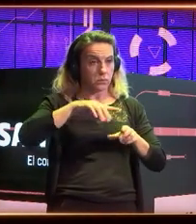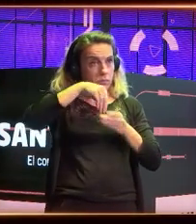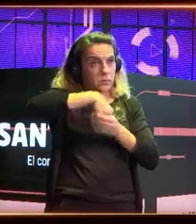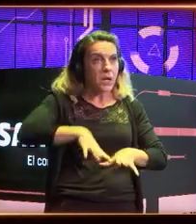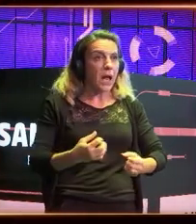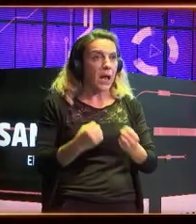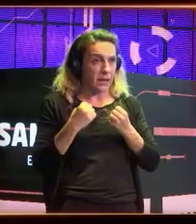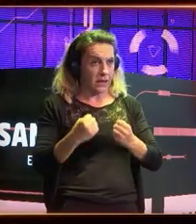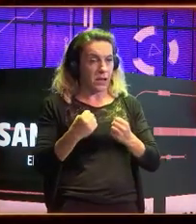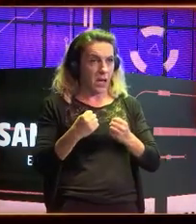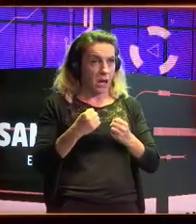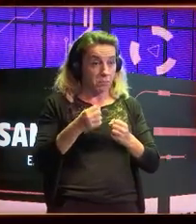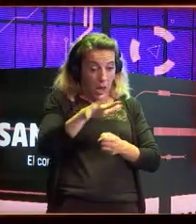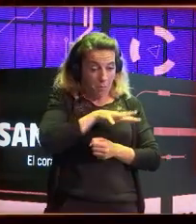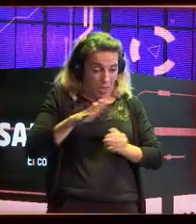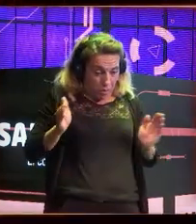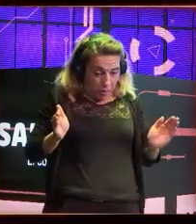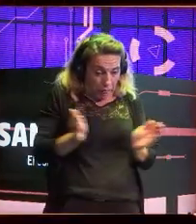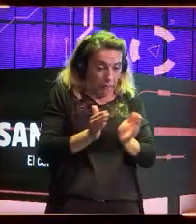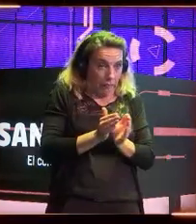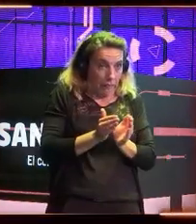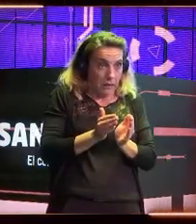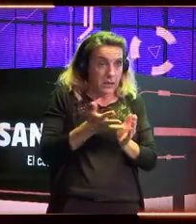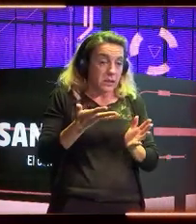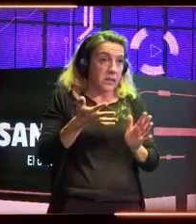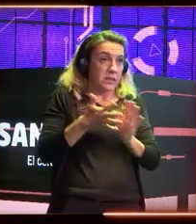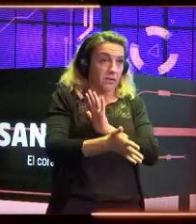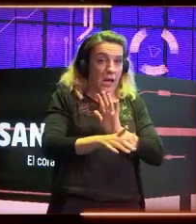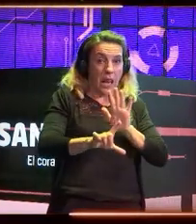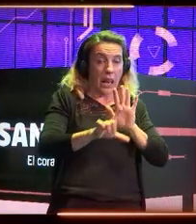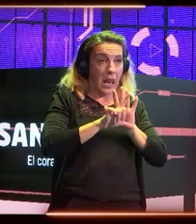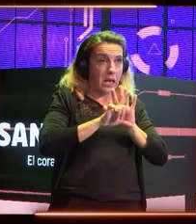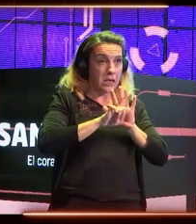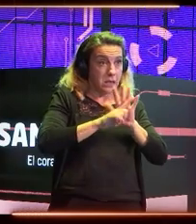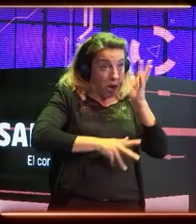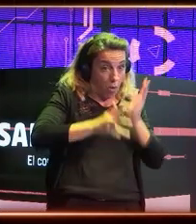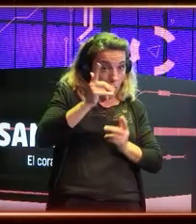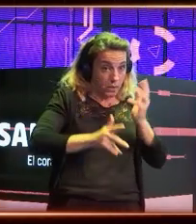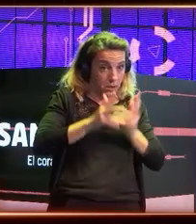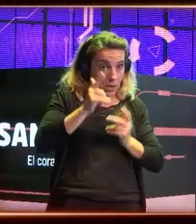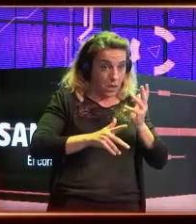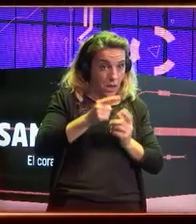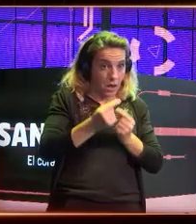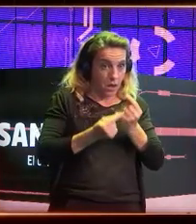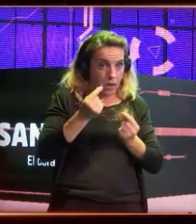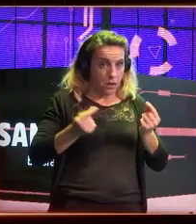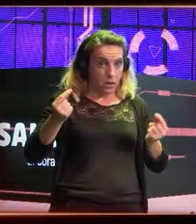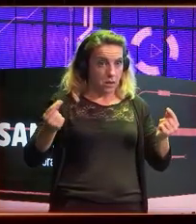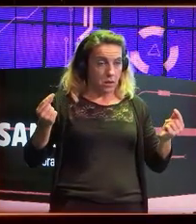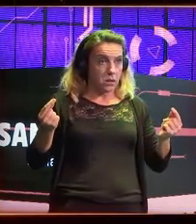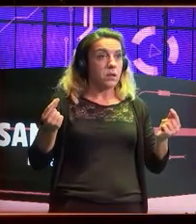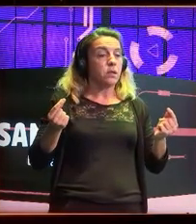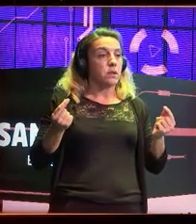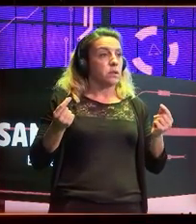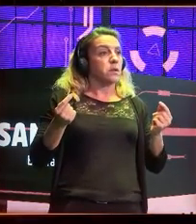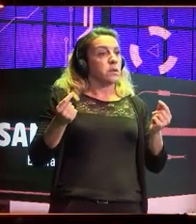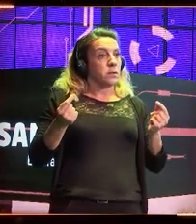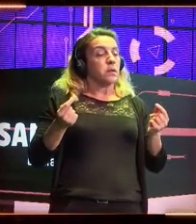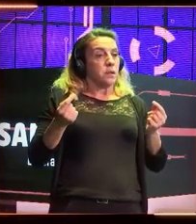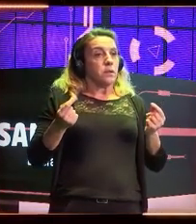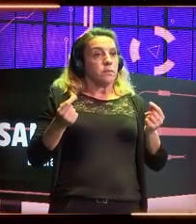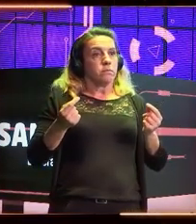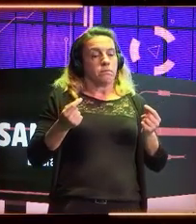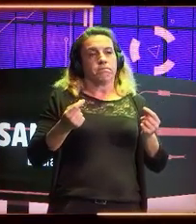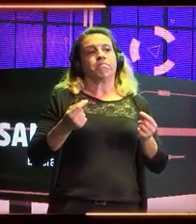concentrado en muy poco espacio haciendo que las leyes de la cuántica en este en este objeto gravitacional sean